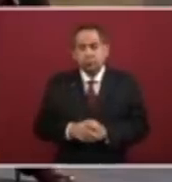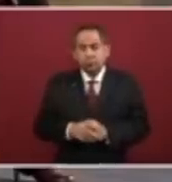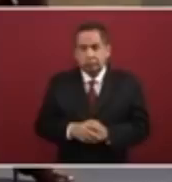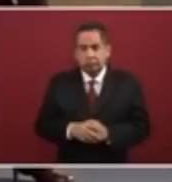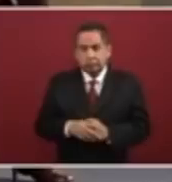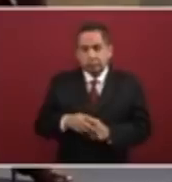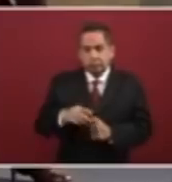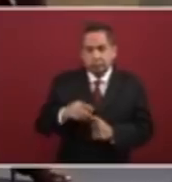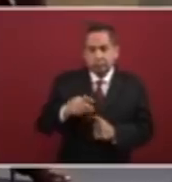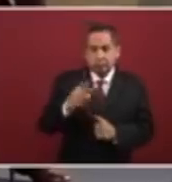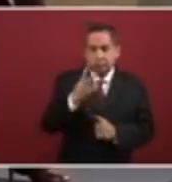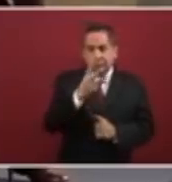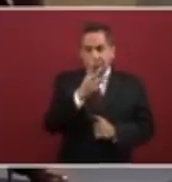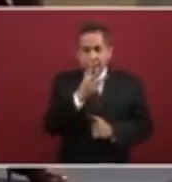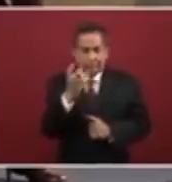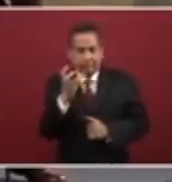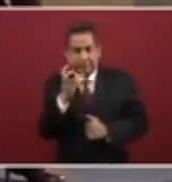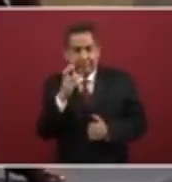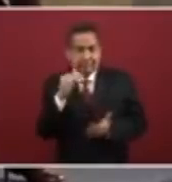300,000 barriles menos.